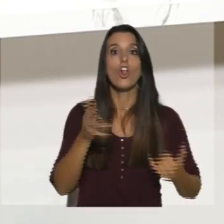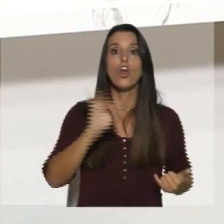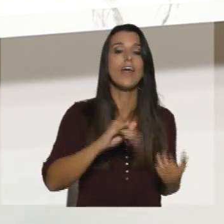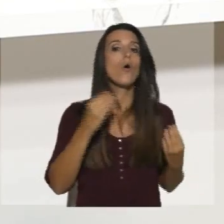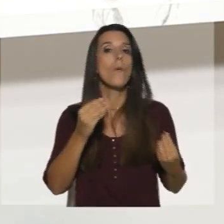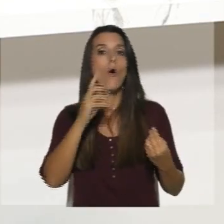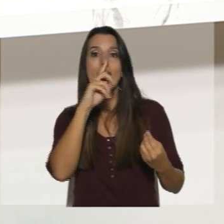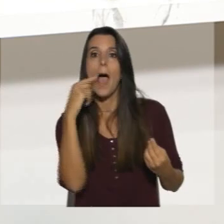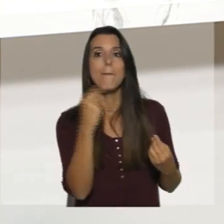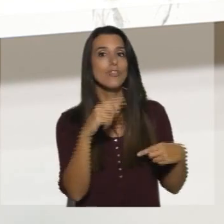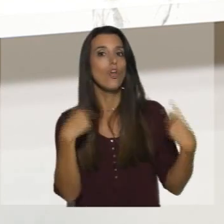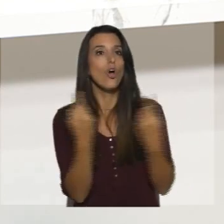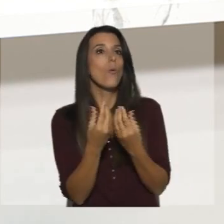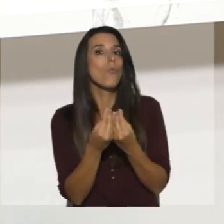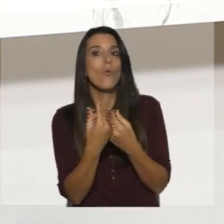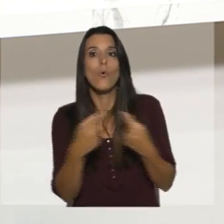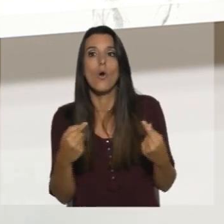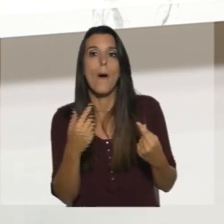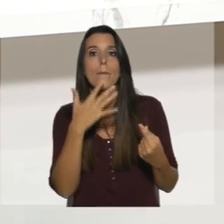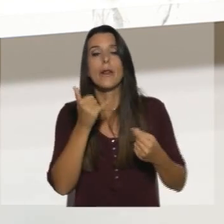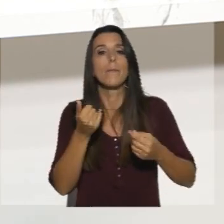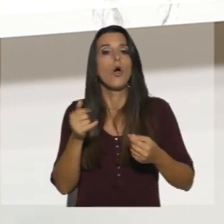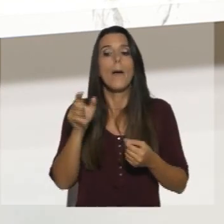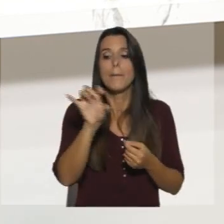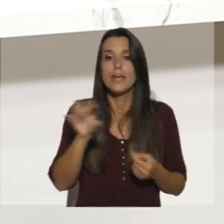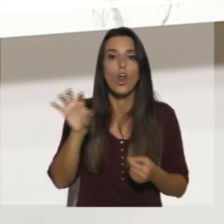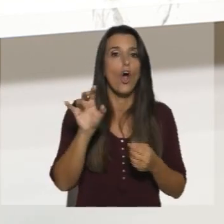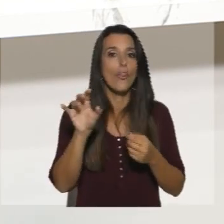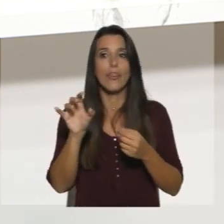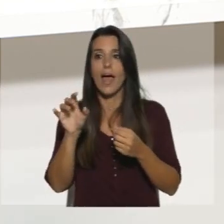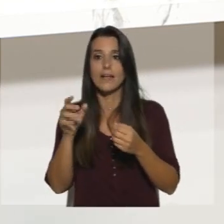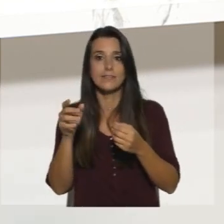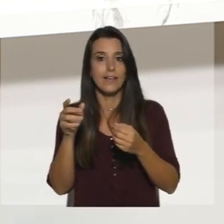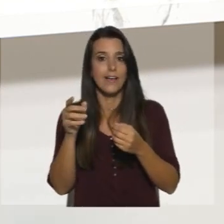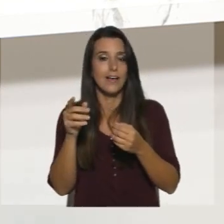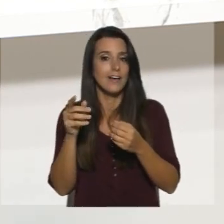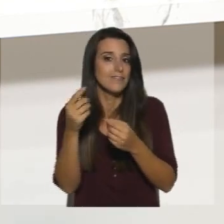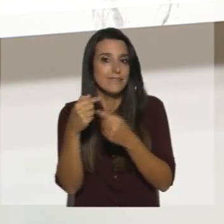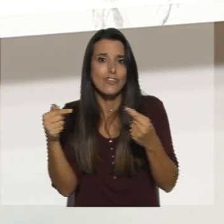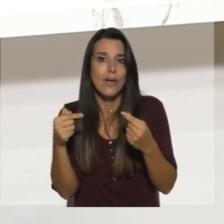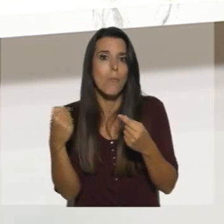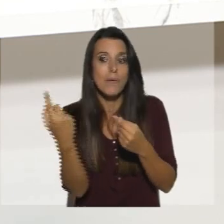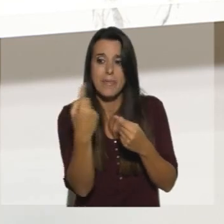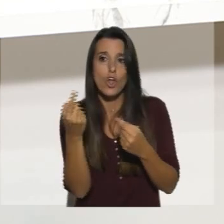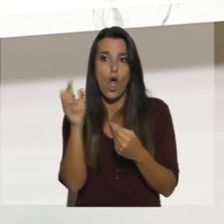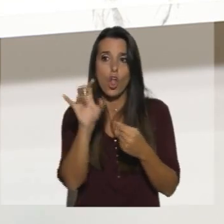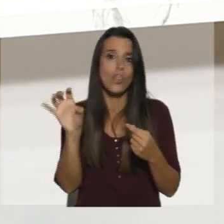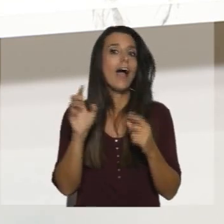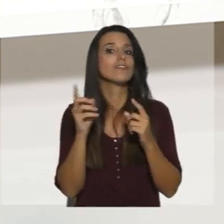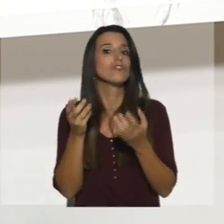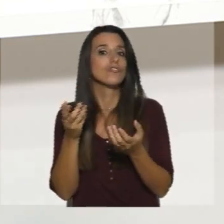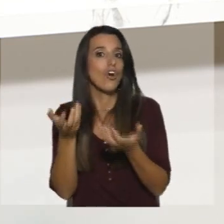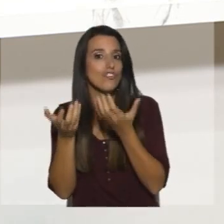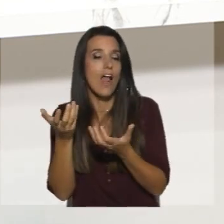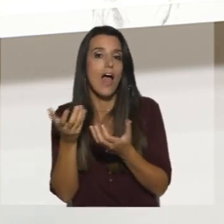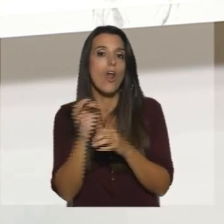que nos da un montón de ventajas, lo que es microondas, lo que es todas estas cosas, está bueno saber hacer eso. Y claro, también está bueno recordar lo que